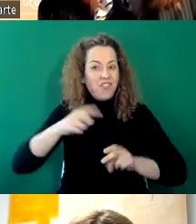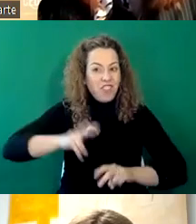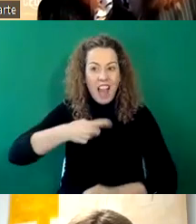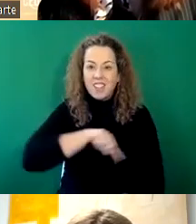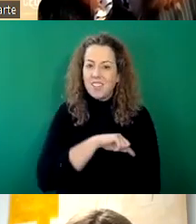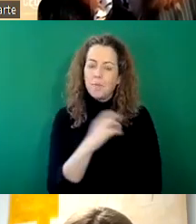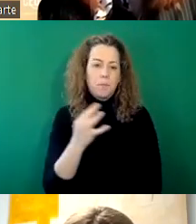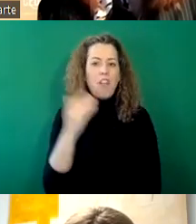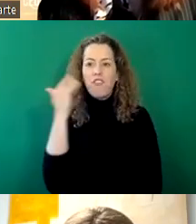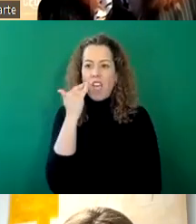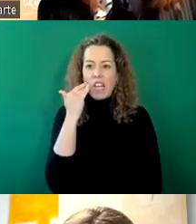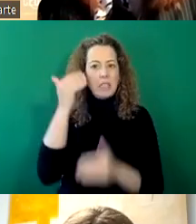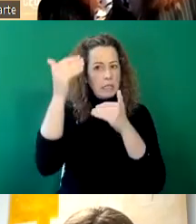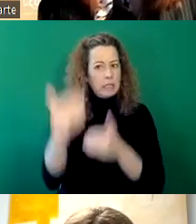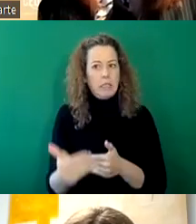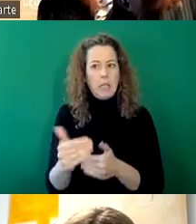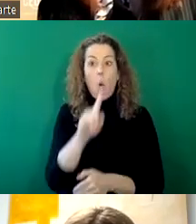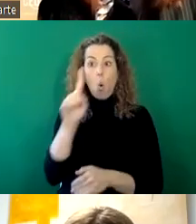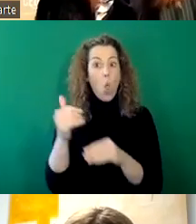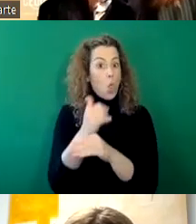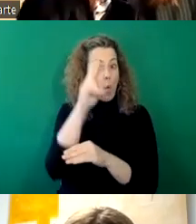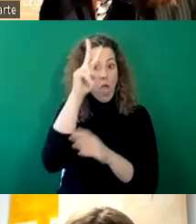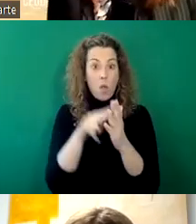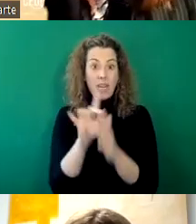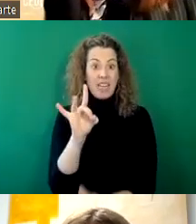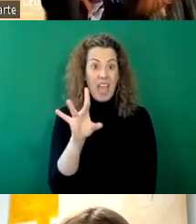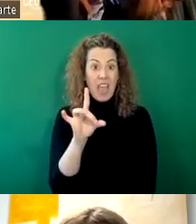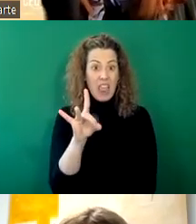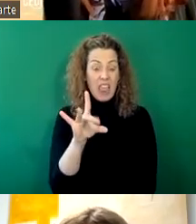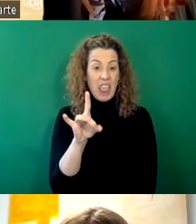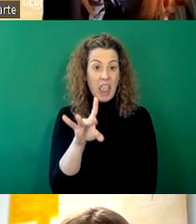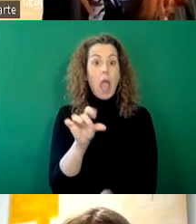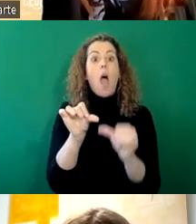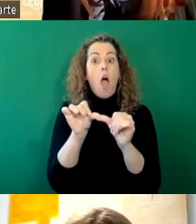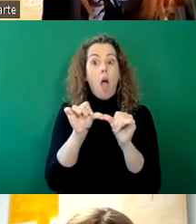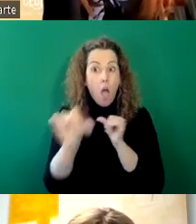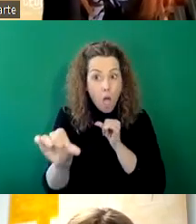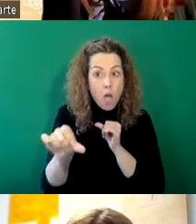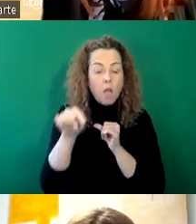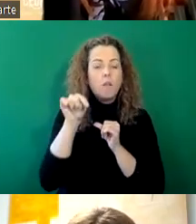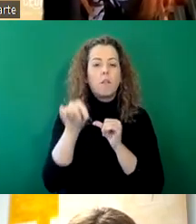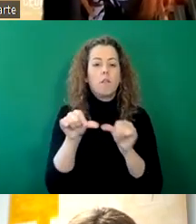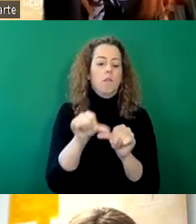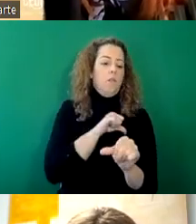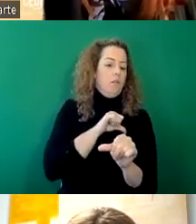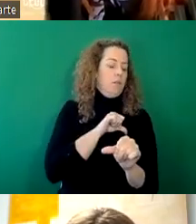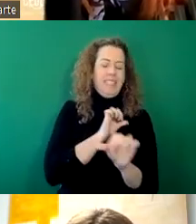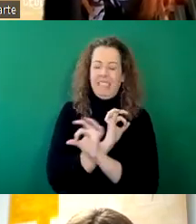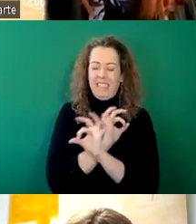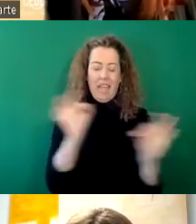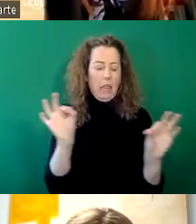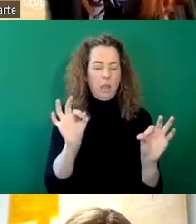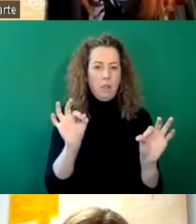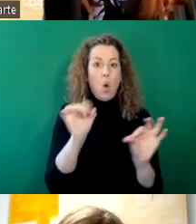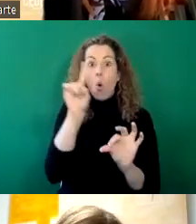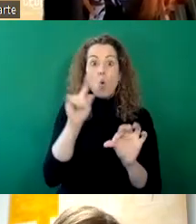poner una fecha, que en este caso fue el 1 de octubre del 2015, y de ahí, como digo yo, para atrás ni para coger impulso. En